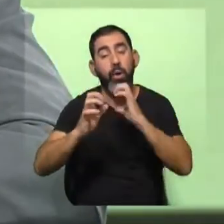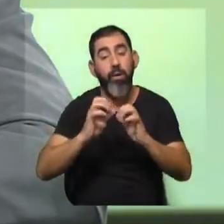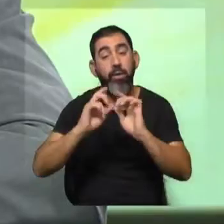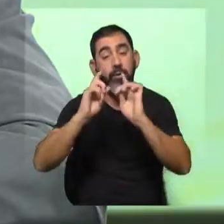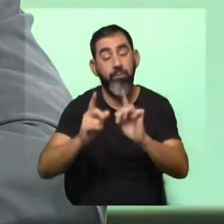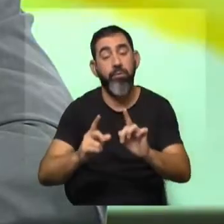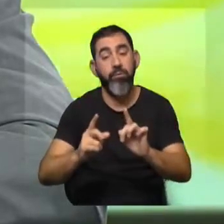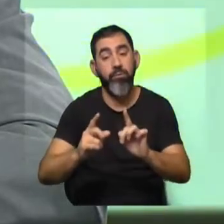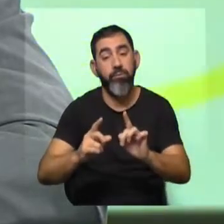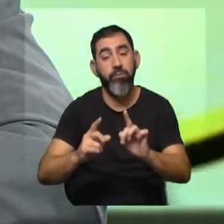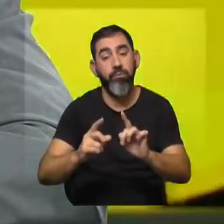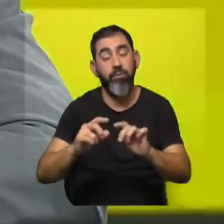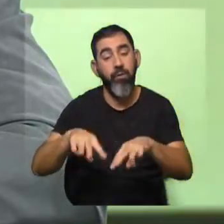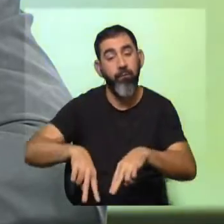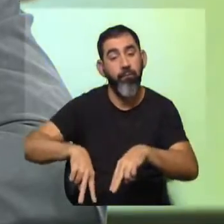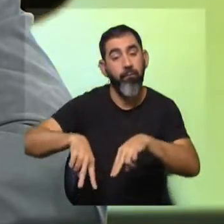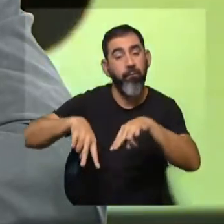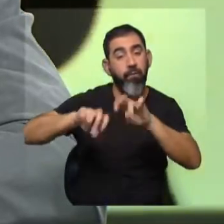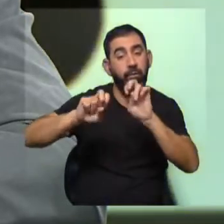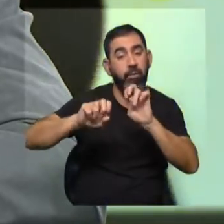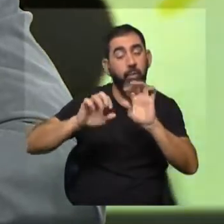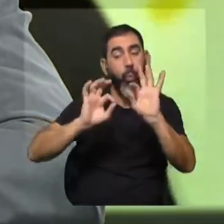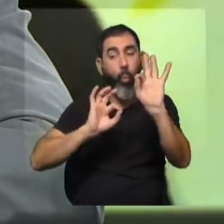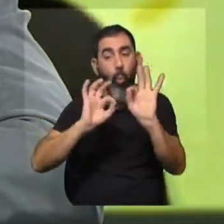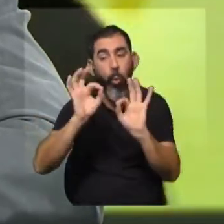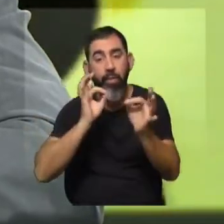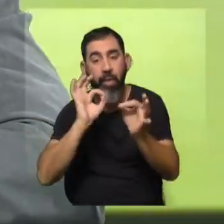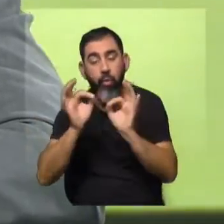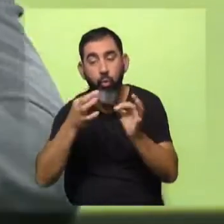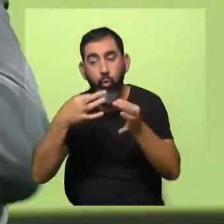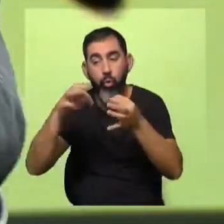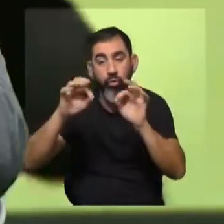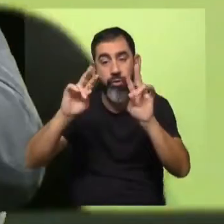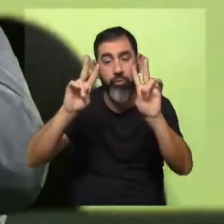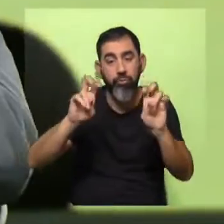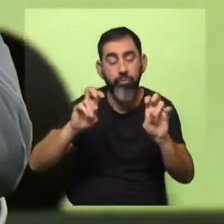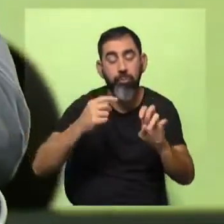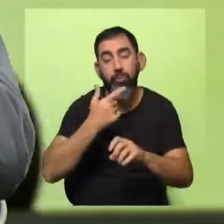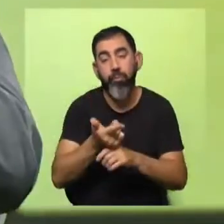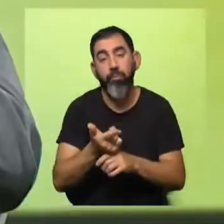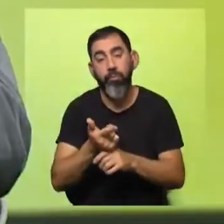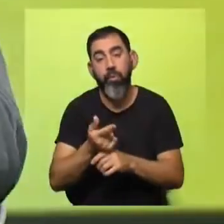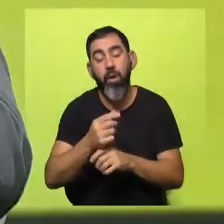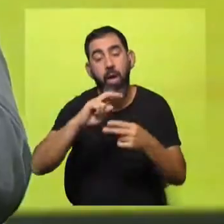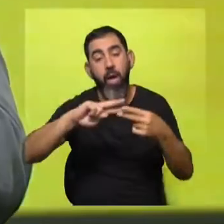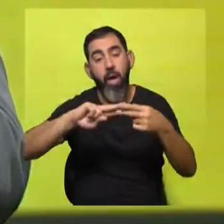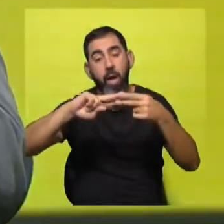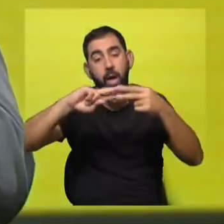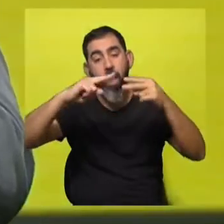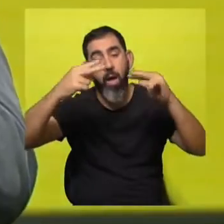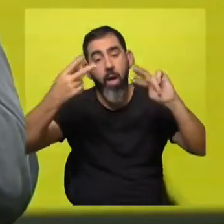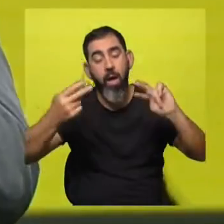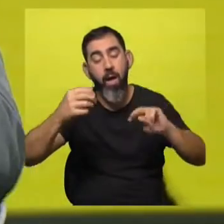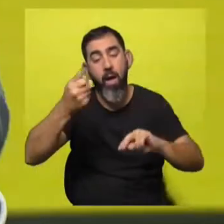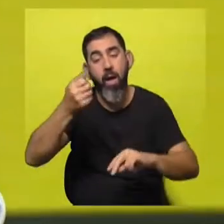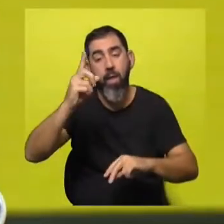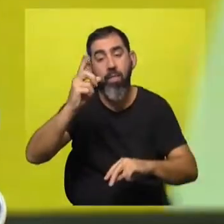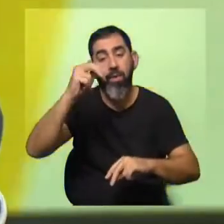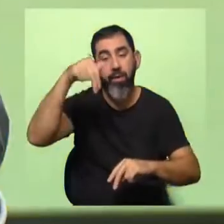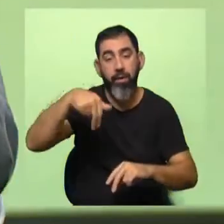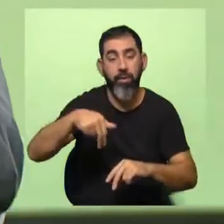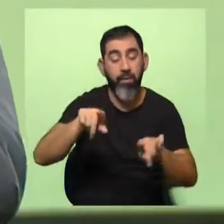también implica estudios muy cuidadosos y detallados de, por ejemplo, el ADN y las distintas variantes que hay de la